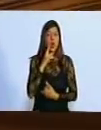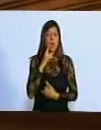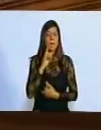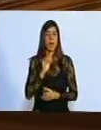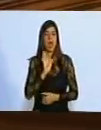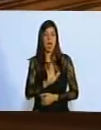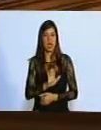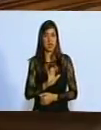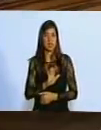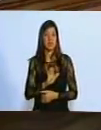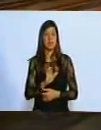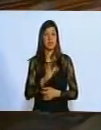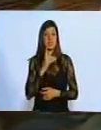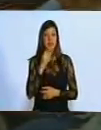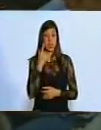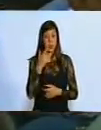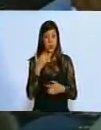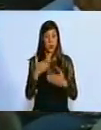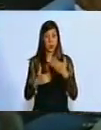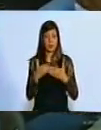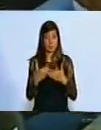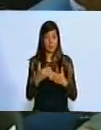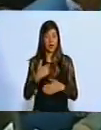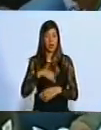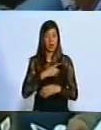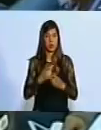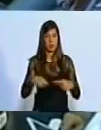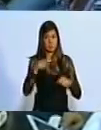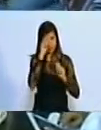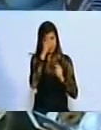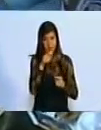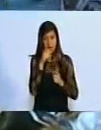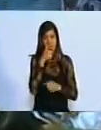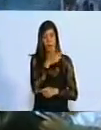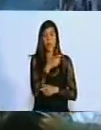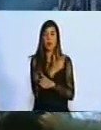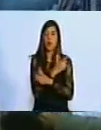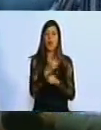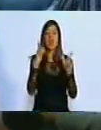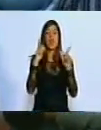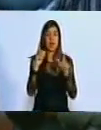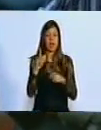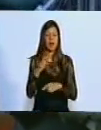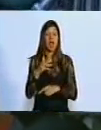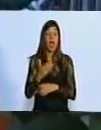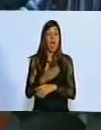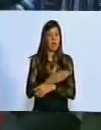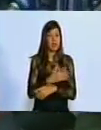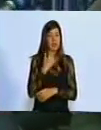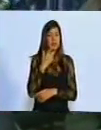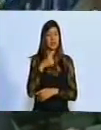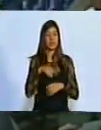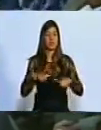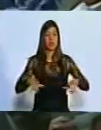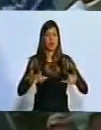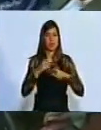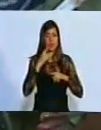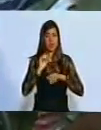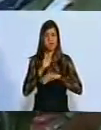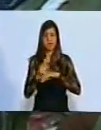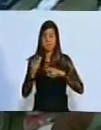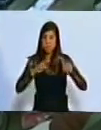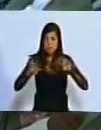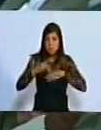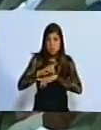distinto, que es más pertinente con nuestra dignidad de pueblo libre. Antes, desde los centros de dominación, se nos